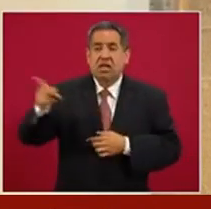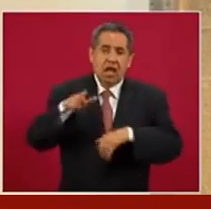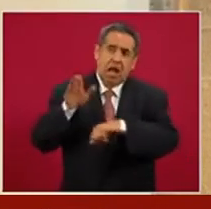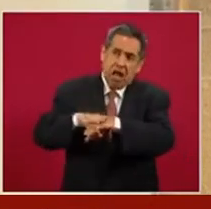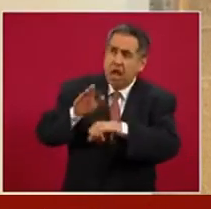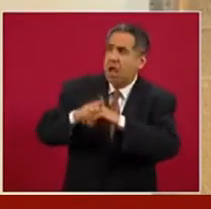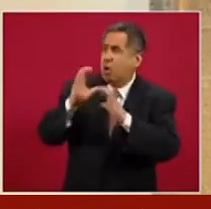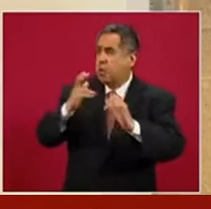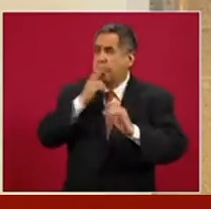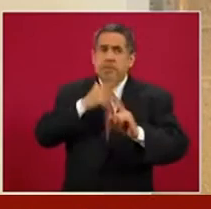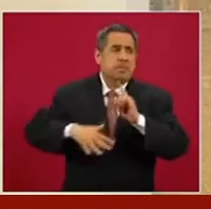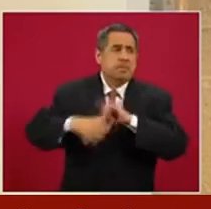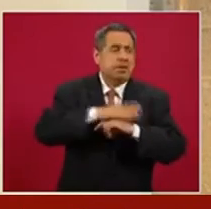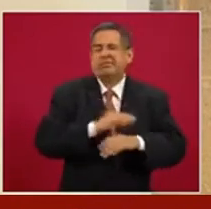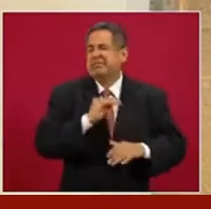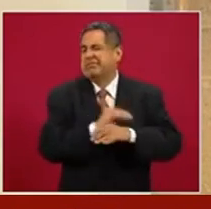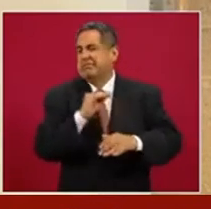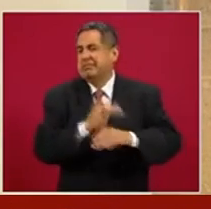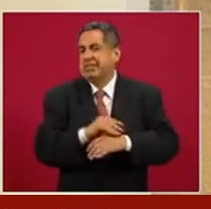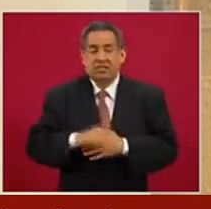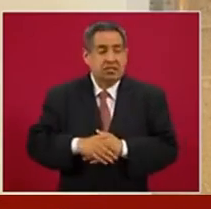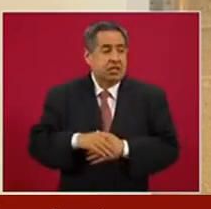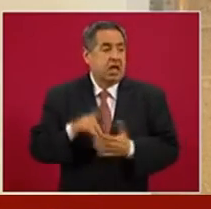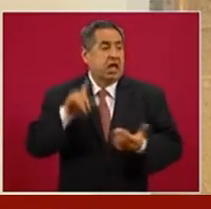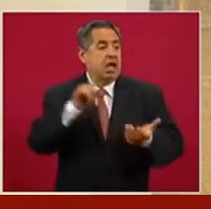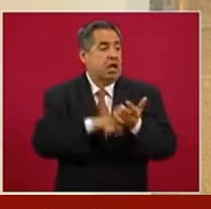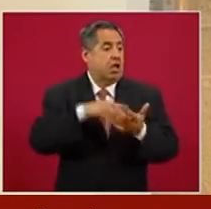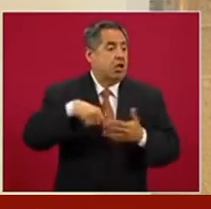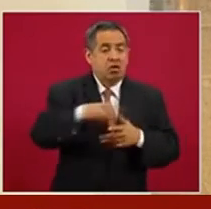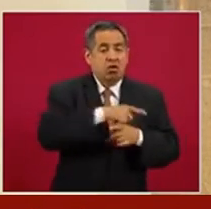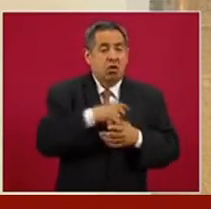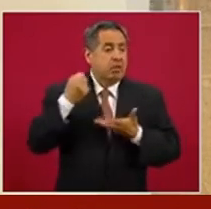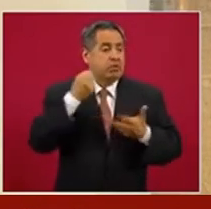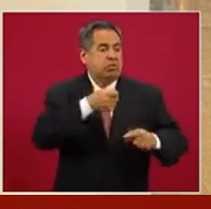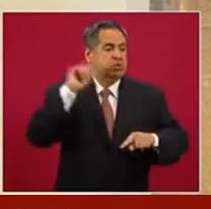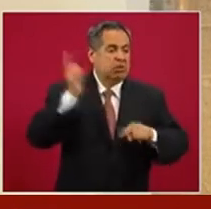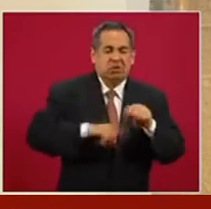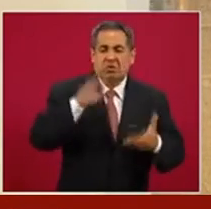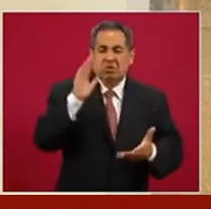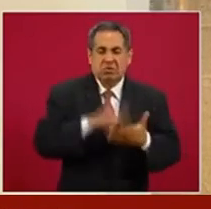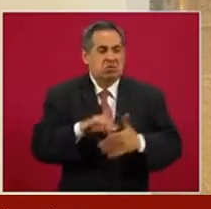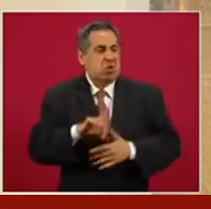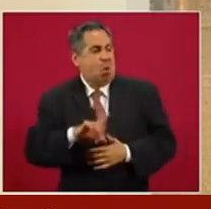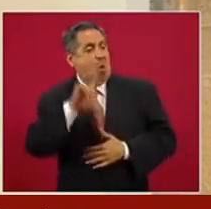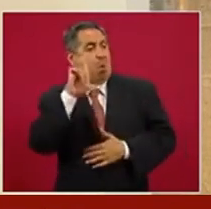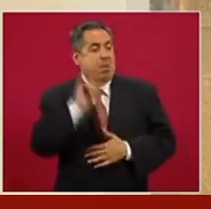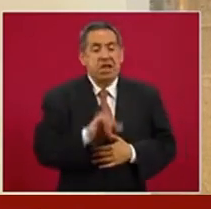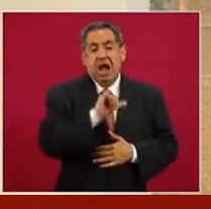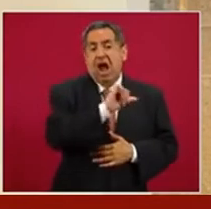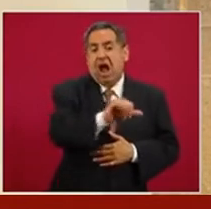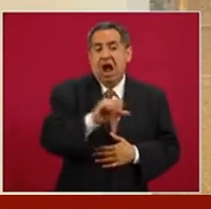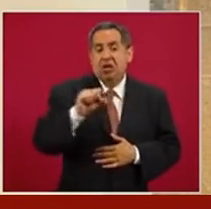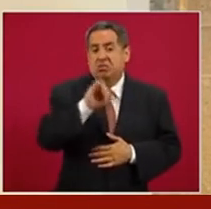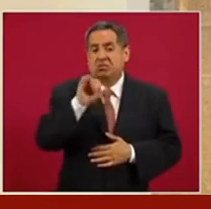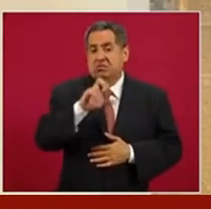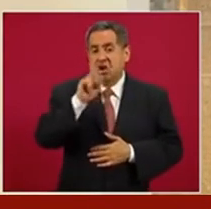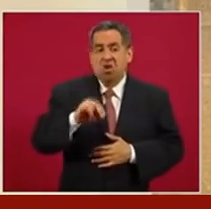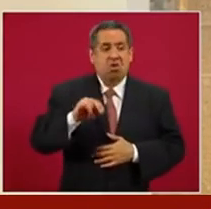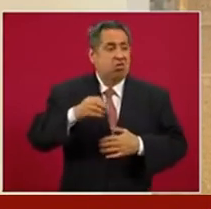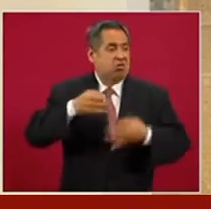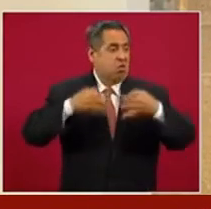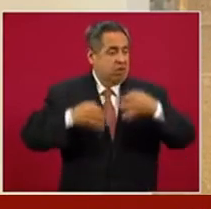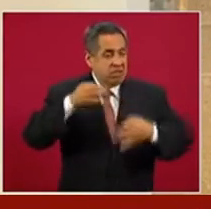ambientalistas, ha lesionado presupuestalmente a los organismos autónomos, ha tratado de humillar al Poder Judicial, ha golpeado las